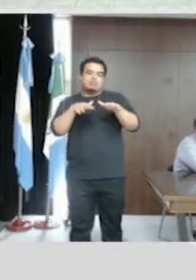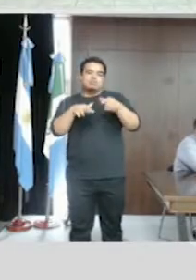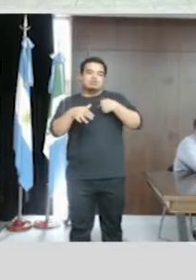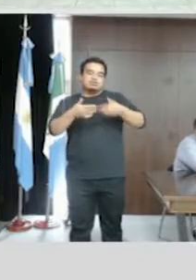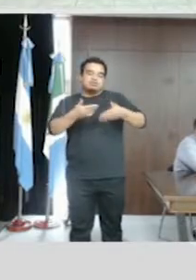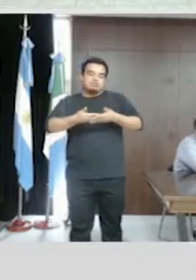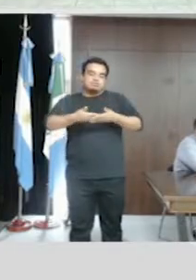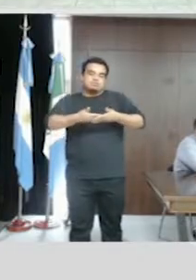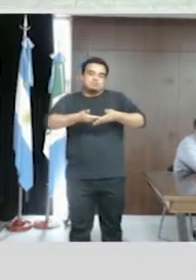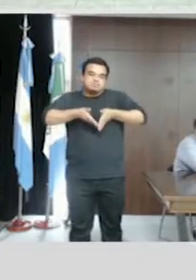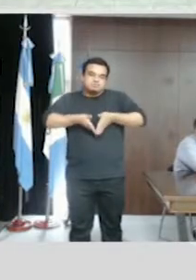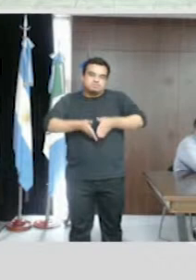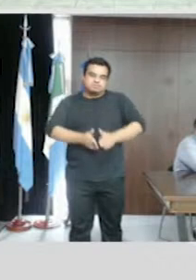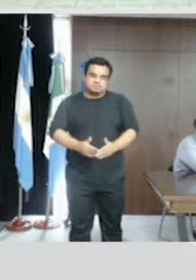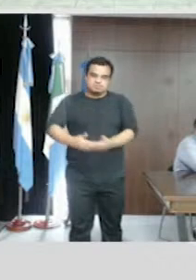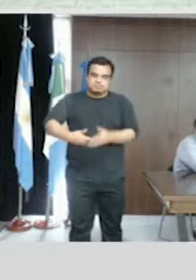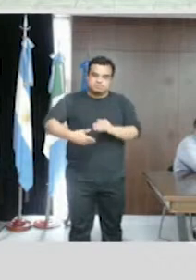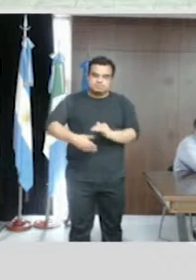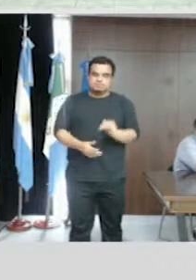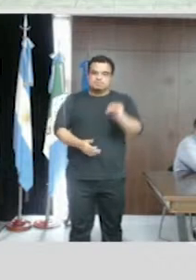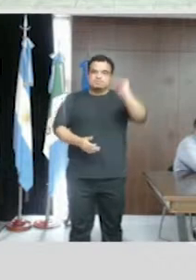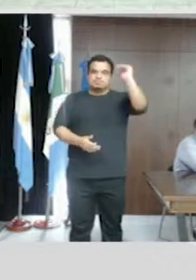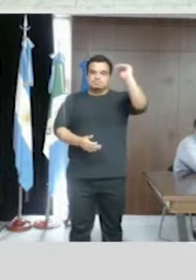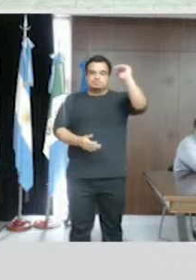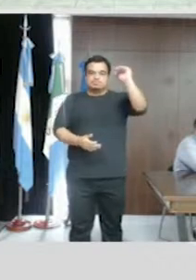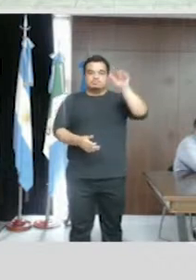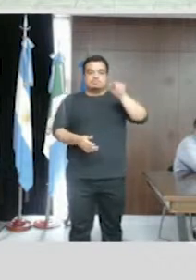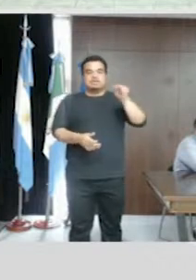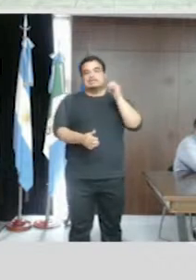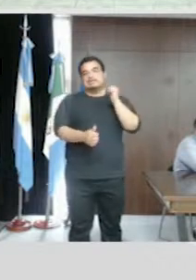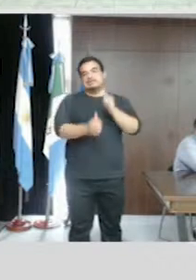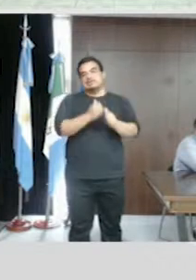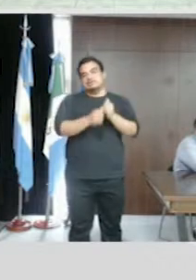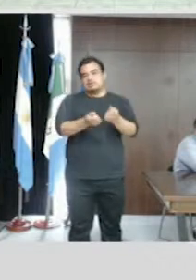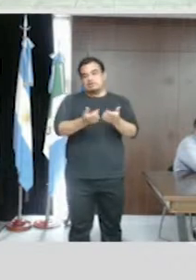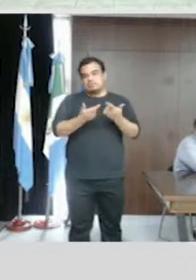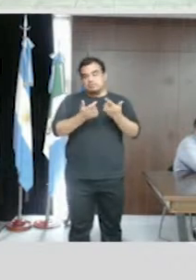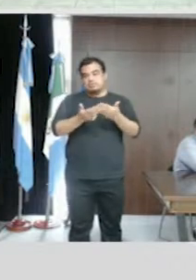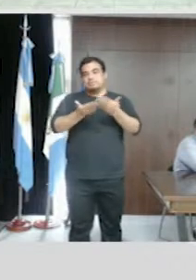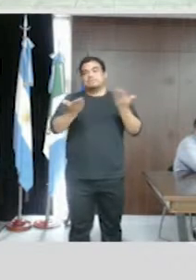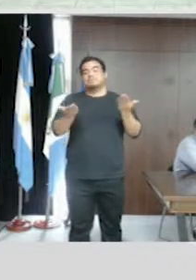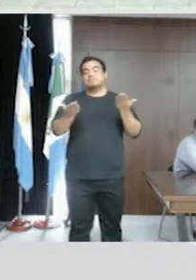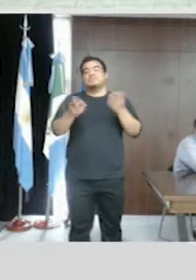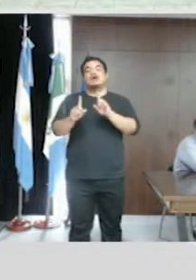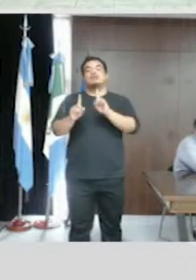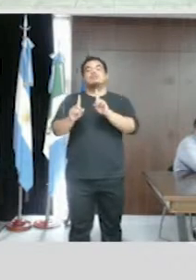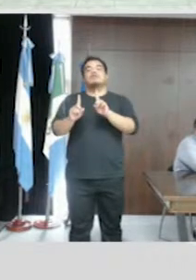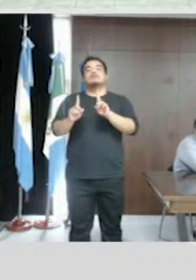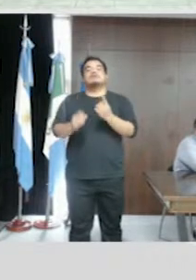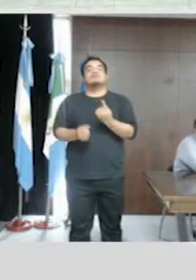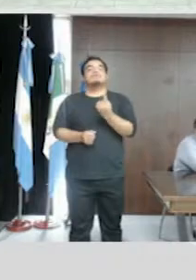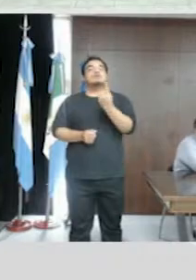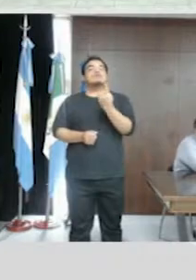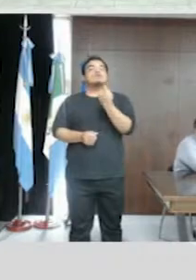concepción, ¿sí? Y mi primer maestro fue el niño